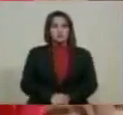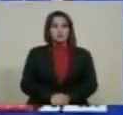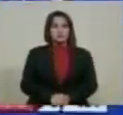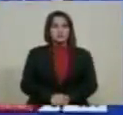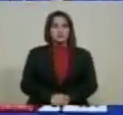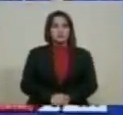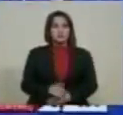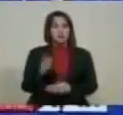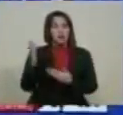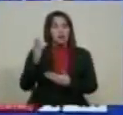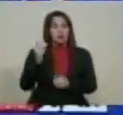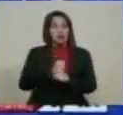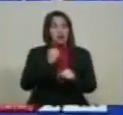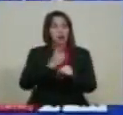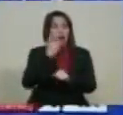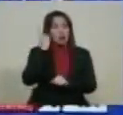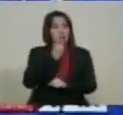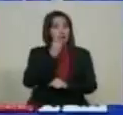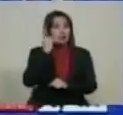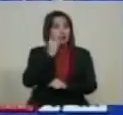Darío, trabaja, Darío.